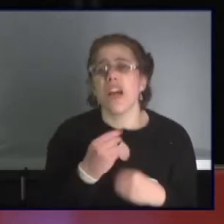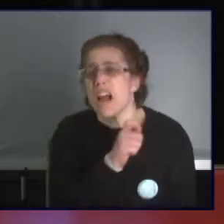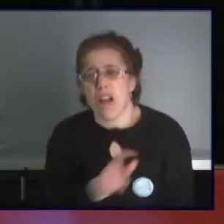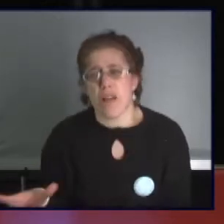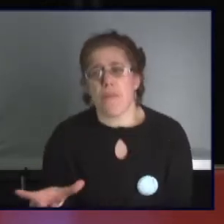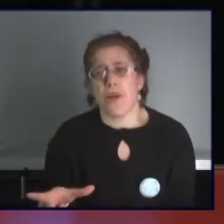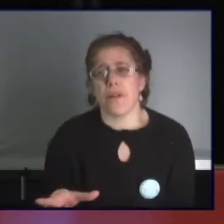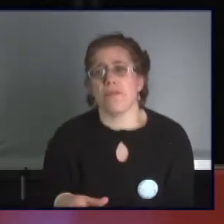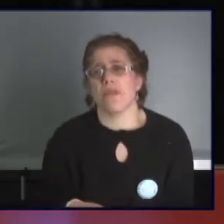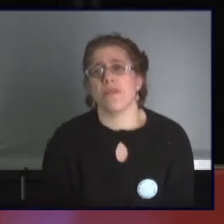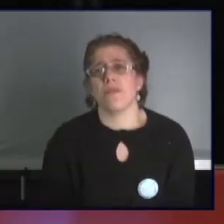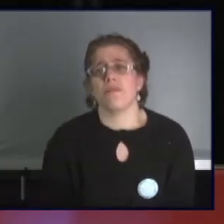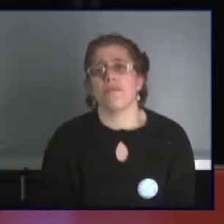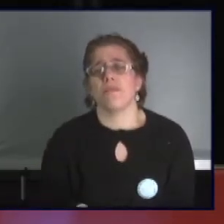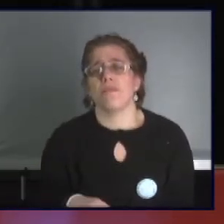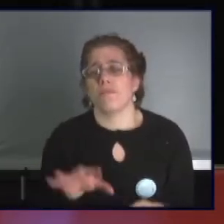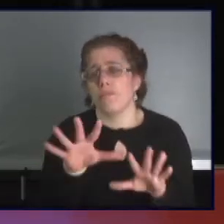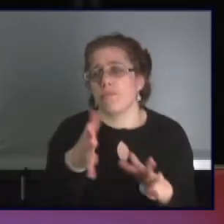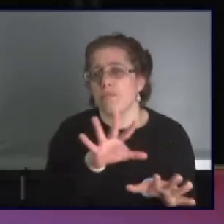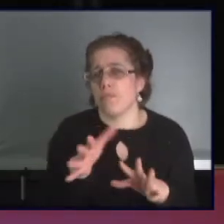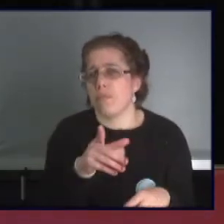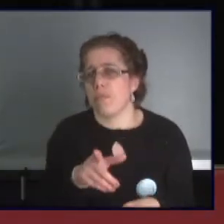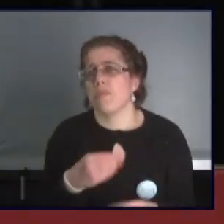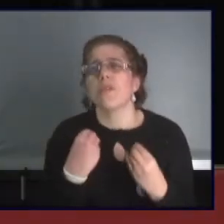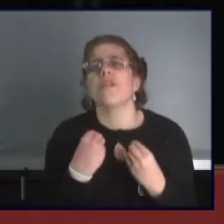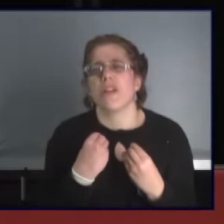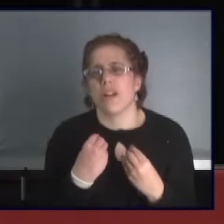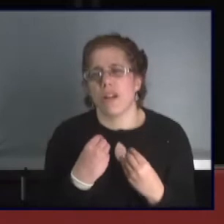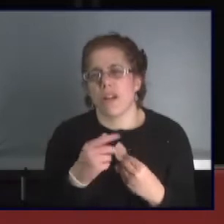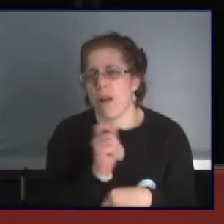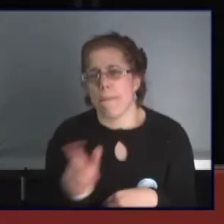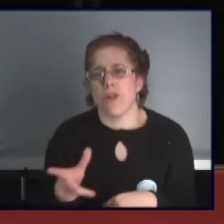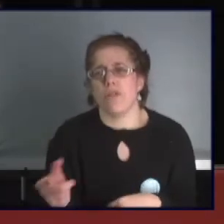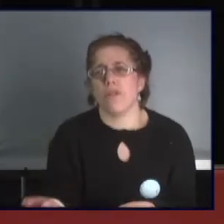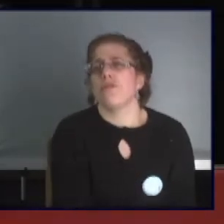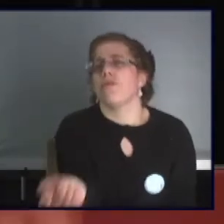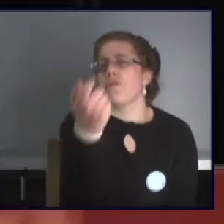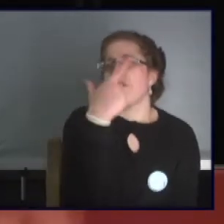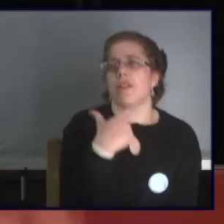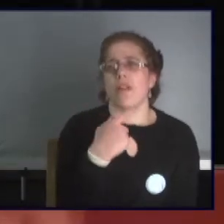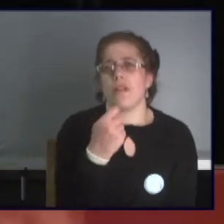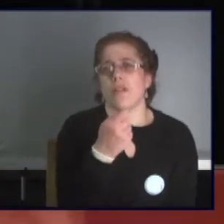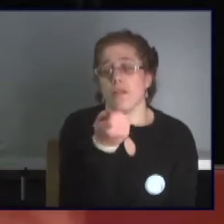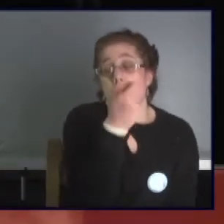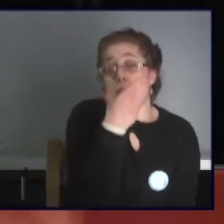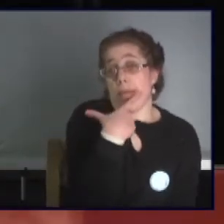que básicamente sólo había seis medio en criollo pero nos dan una aspirineta